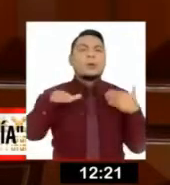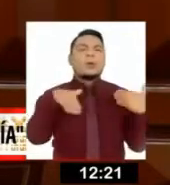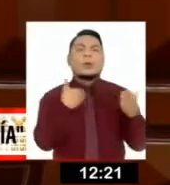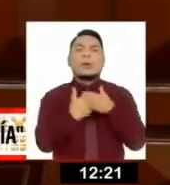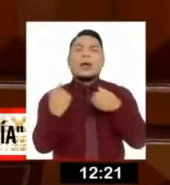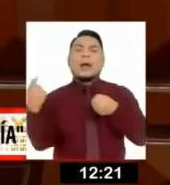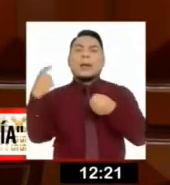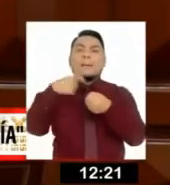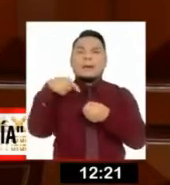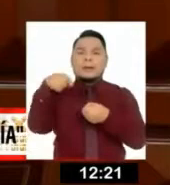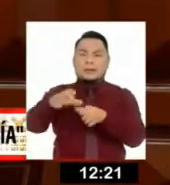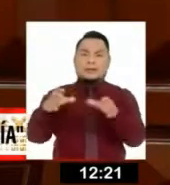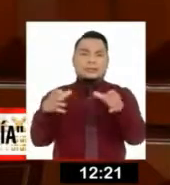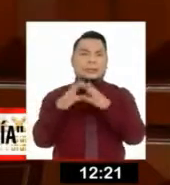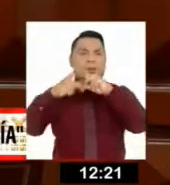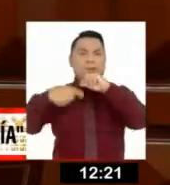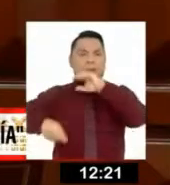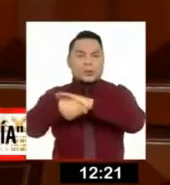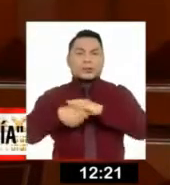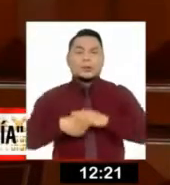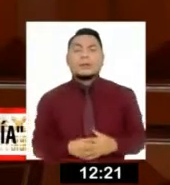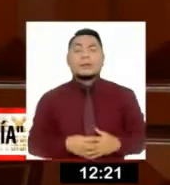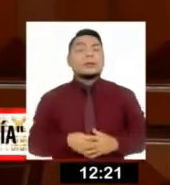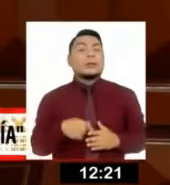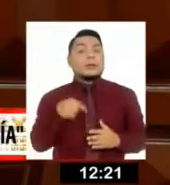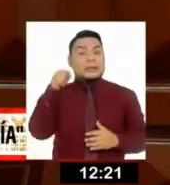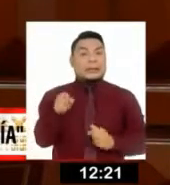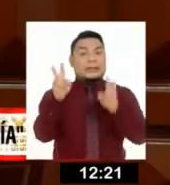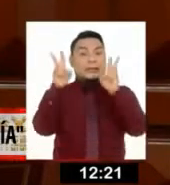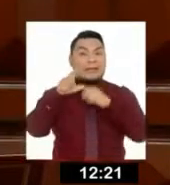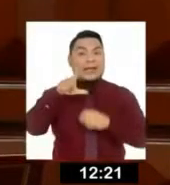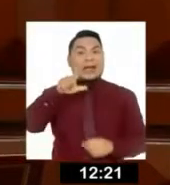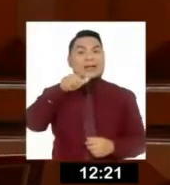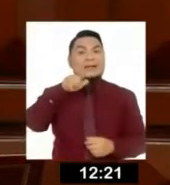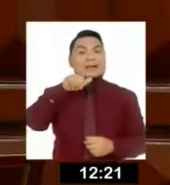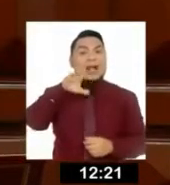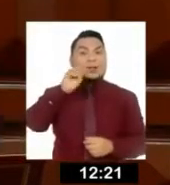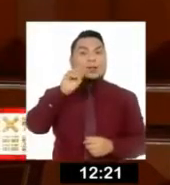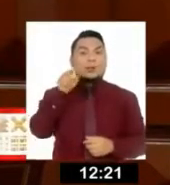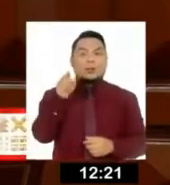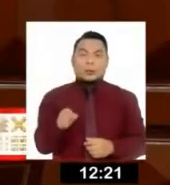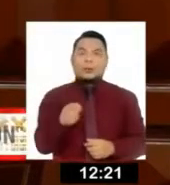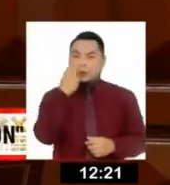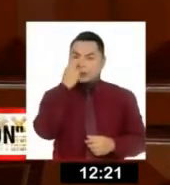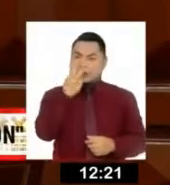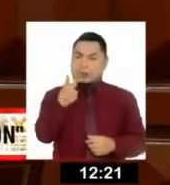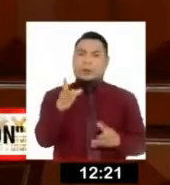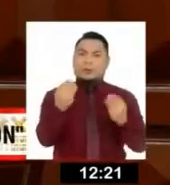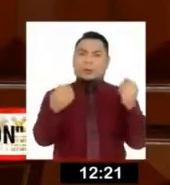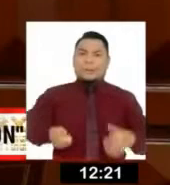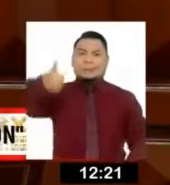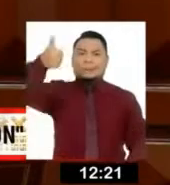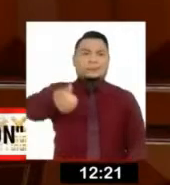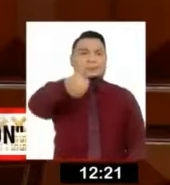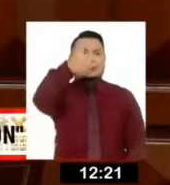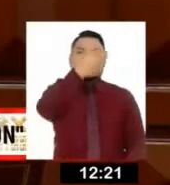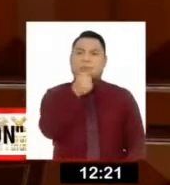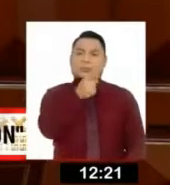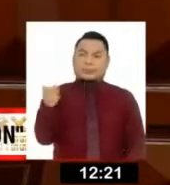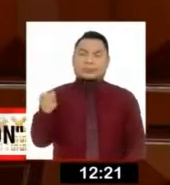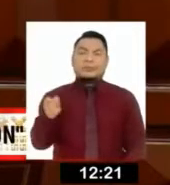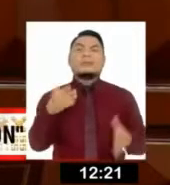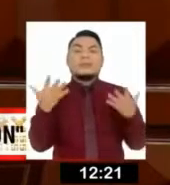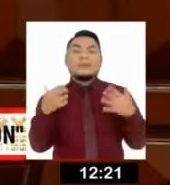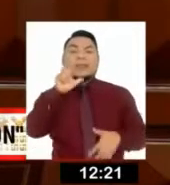que participen en ella. En el caso mencionado, vemos a muchos funcionarios, incluso hasta